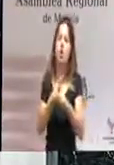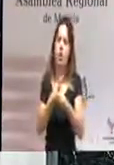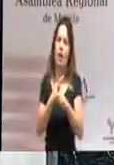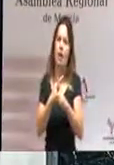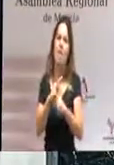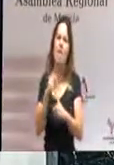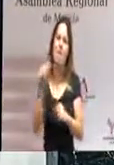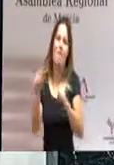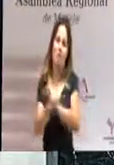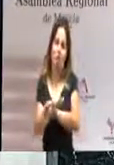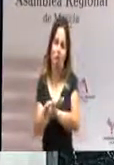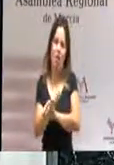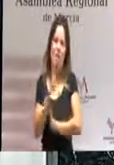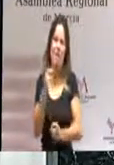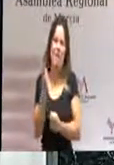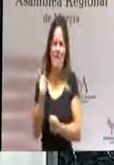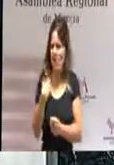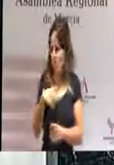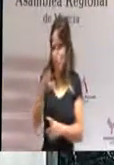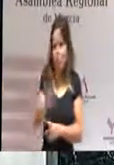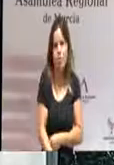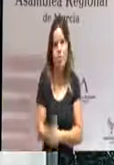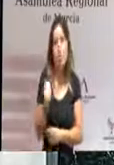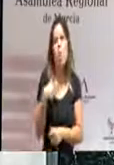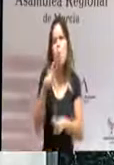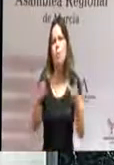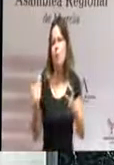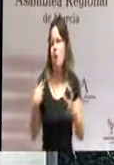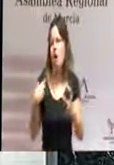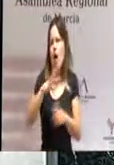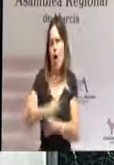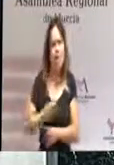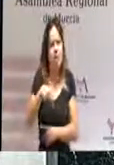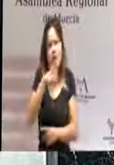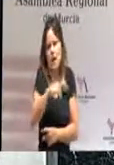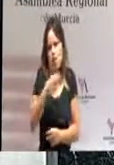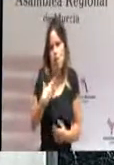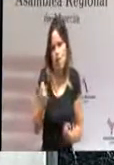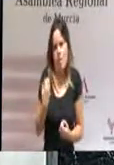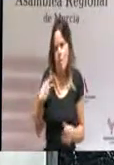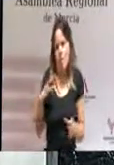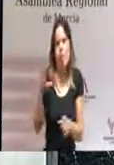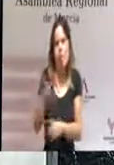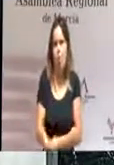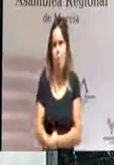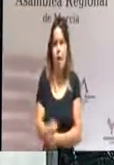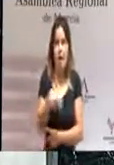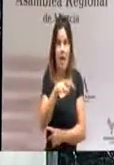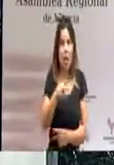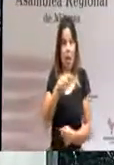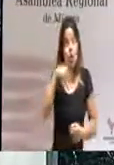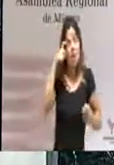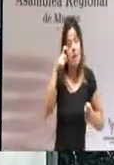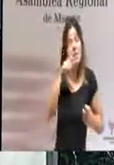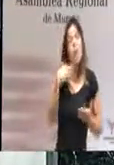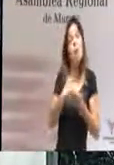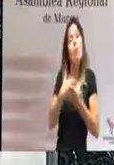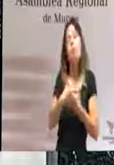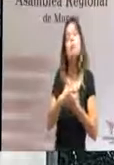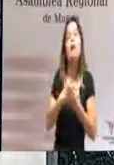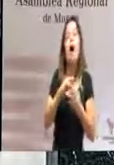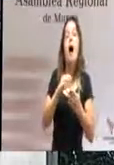Hay que meter mano ya a los defraudadores en esta región. Nosotros lo intentamos aquí con la propuesta de la Oficina Antifraude